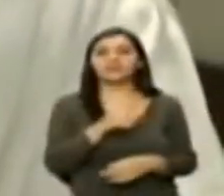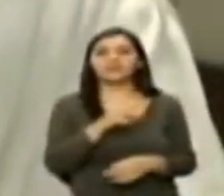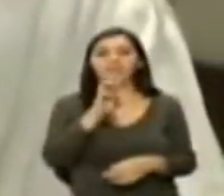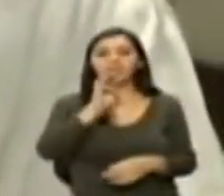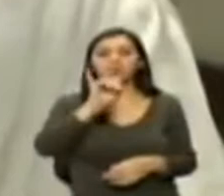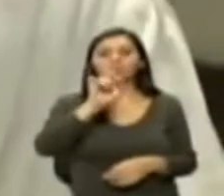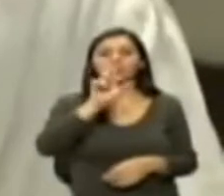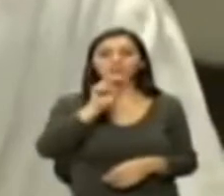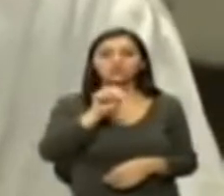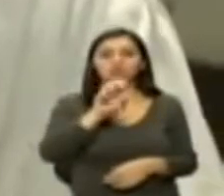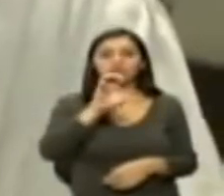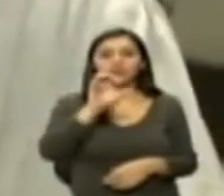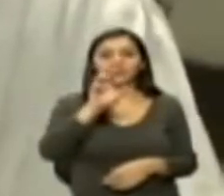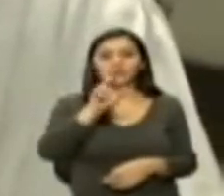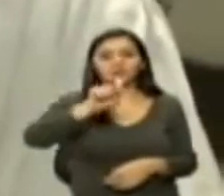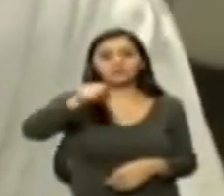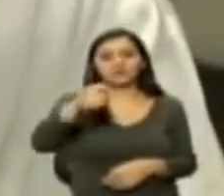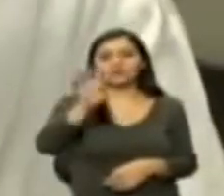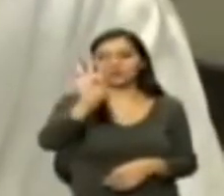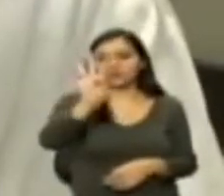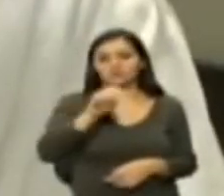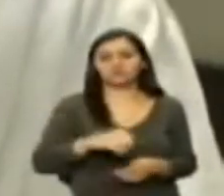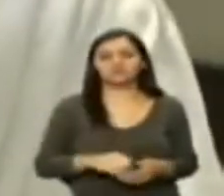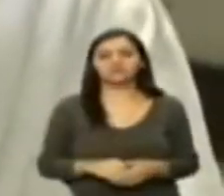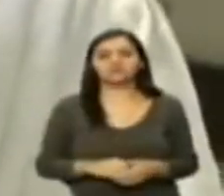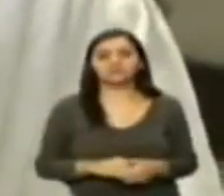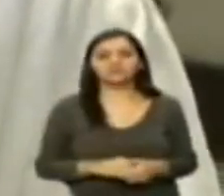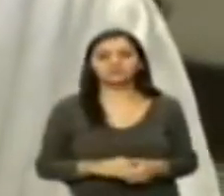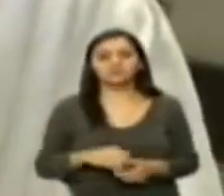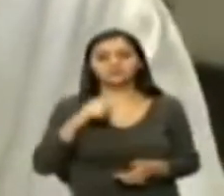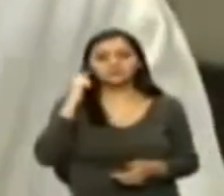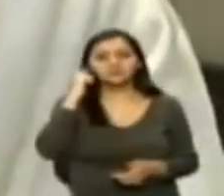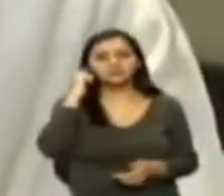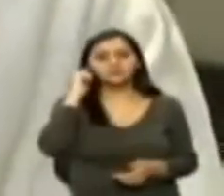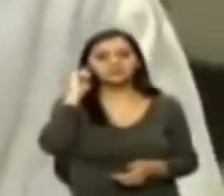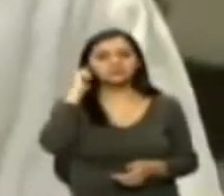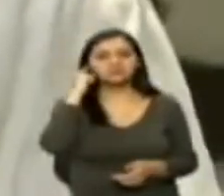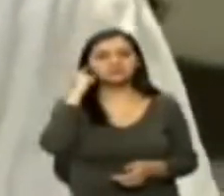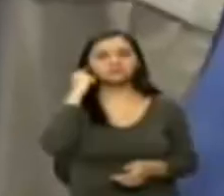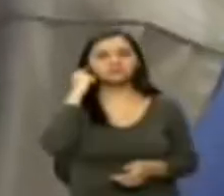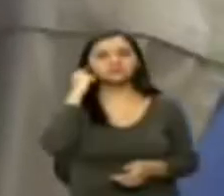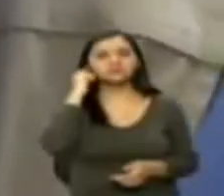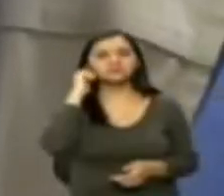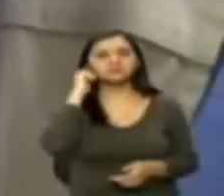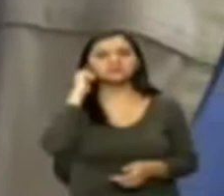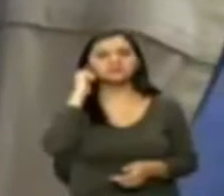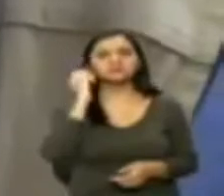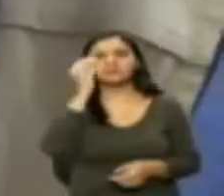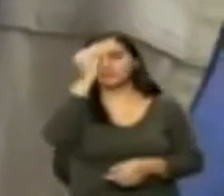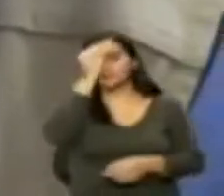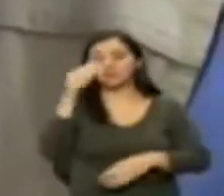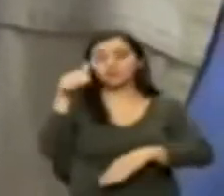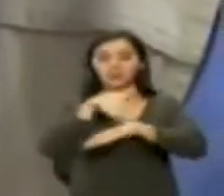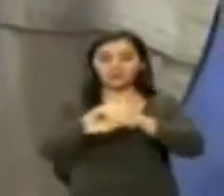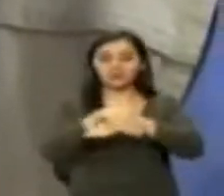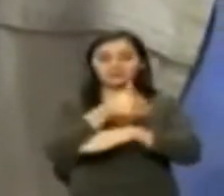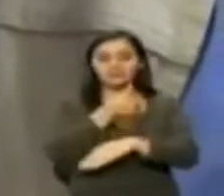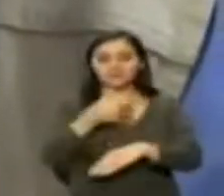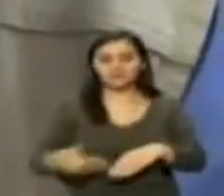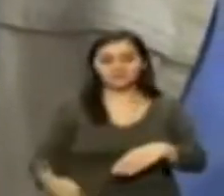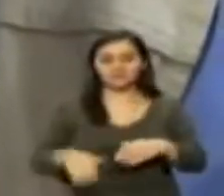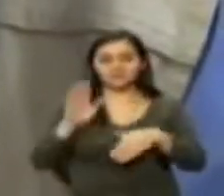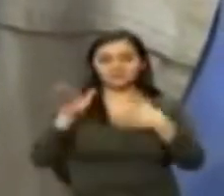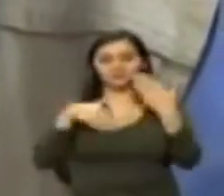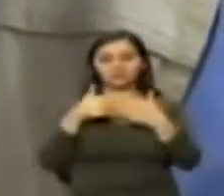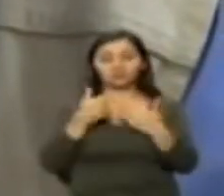Wilson Cabrera, él viene de Teleamazonas. Por favor, la pregunta adelante. Buenas tardes, señor presidente, buenas tardes a todos. Señor presidente, la pregunta